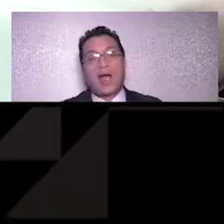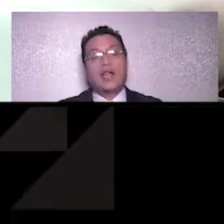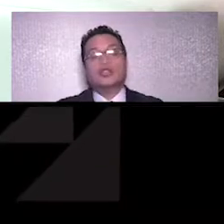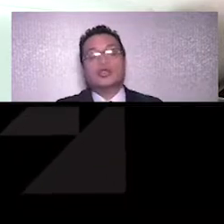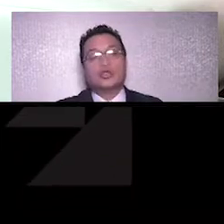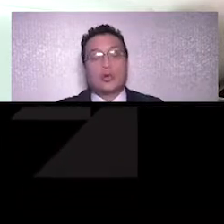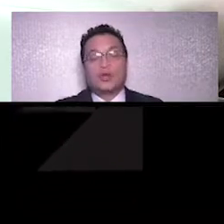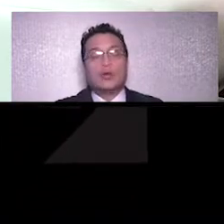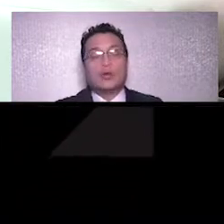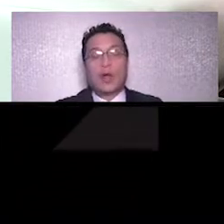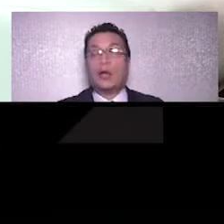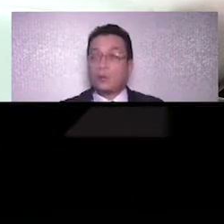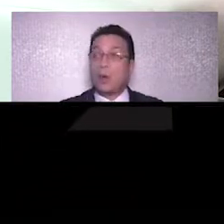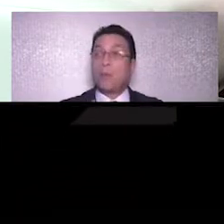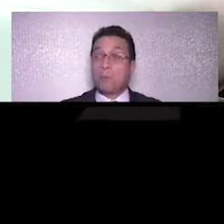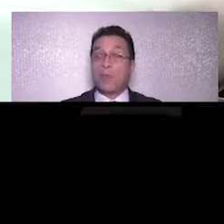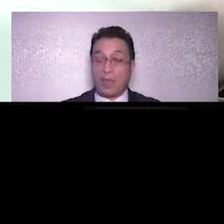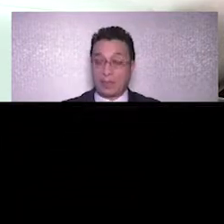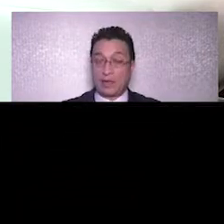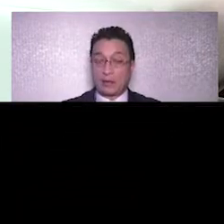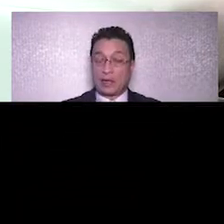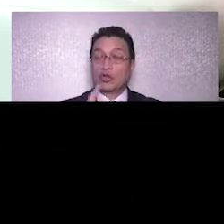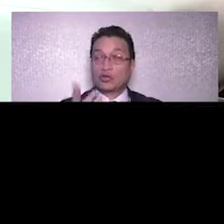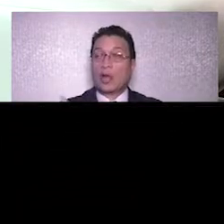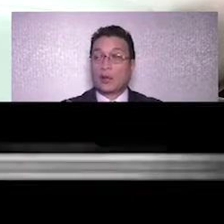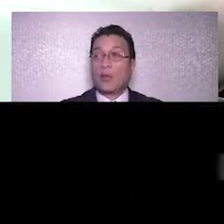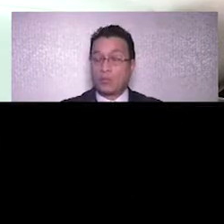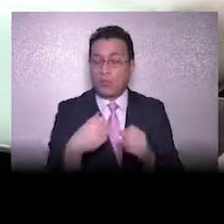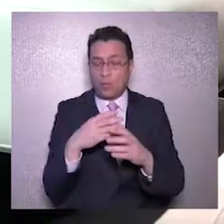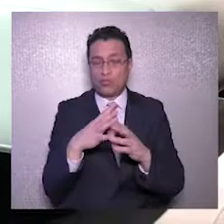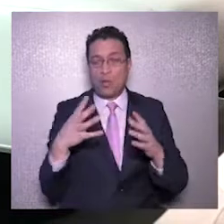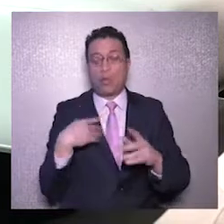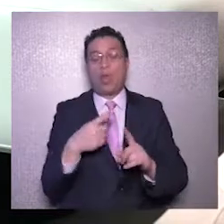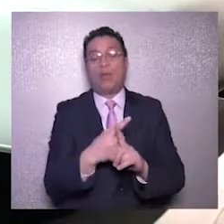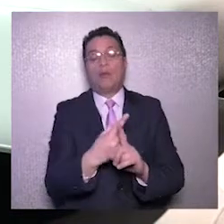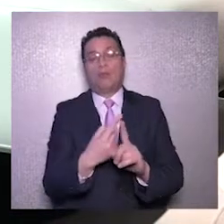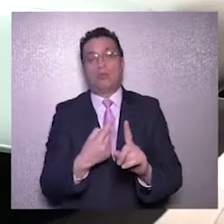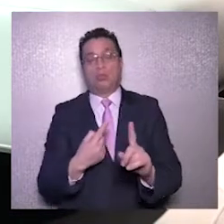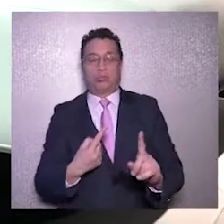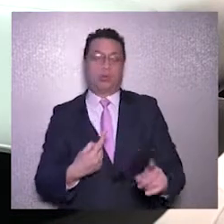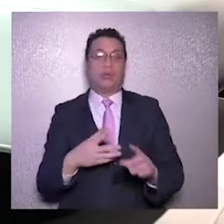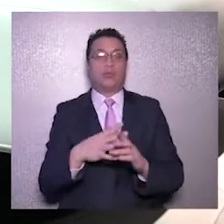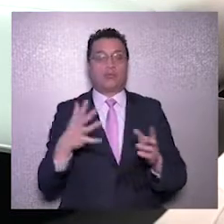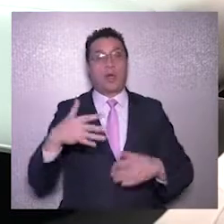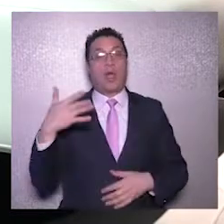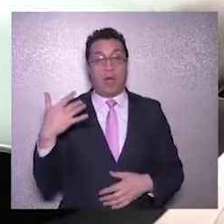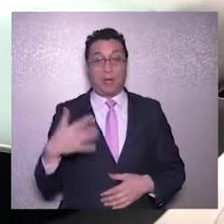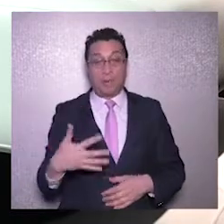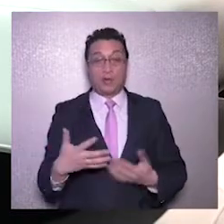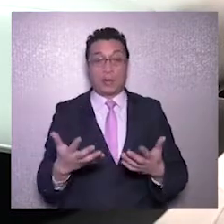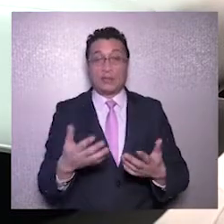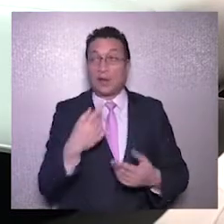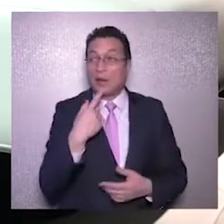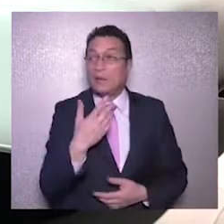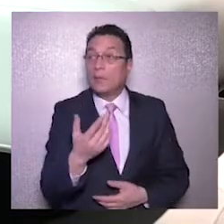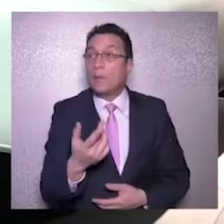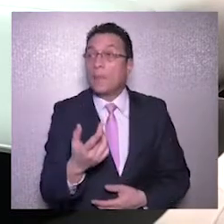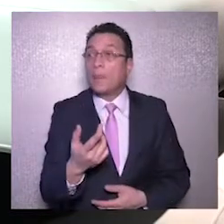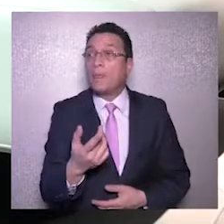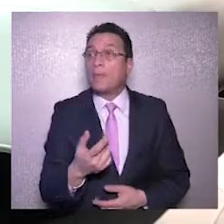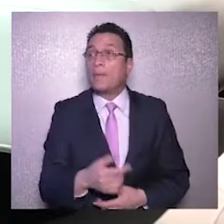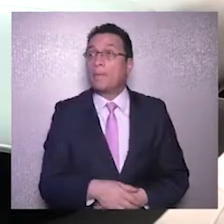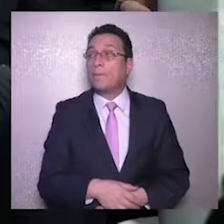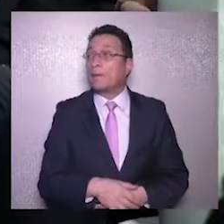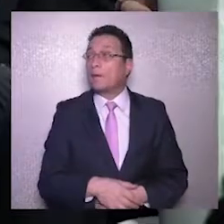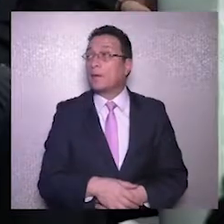particularmente a ver si podemos desarrollar lo que usted me comentaba recién, que estamos muy rezagados en términos de importancia presupuestaria en este tema? Mucho gusto, gracias por la